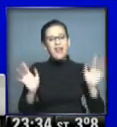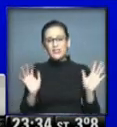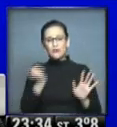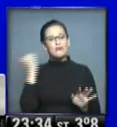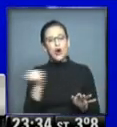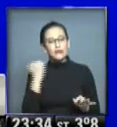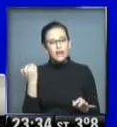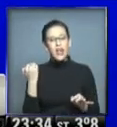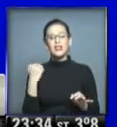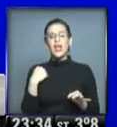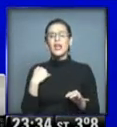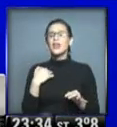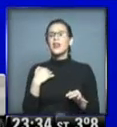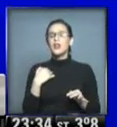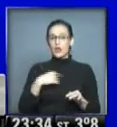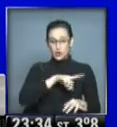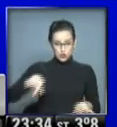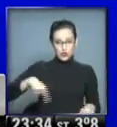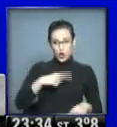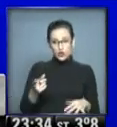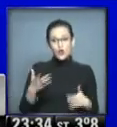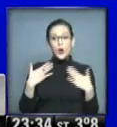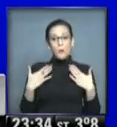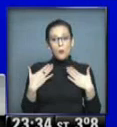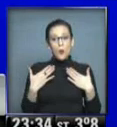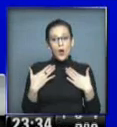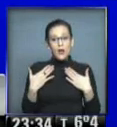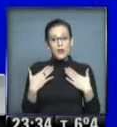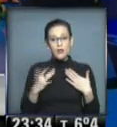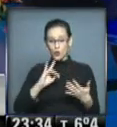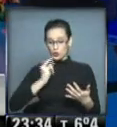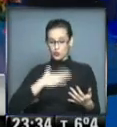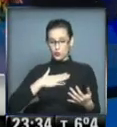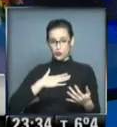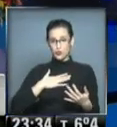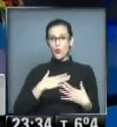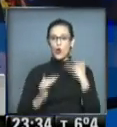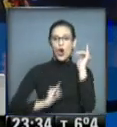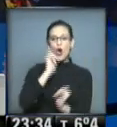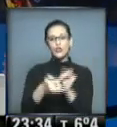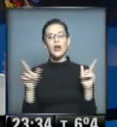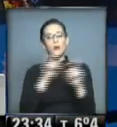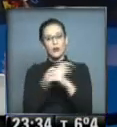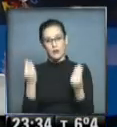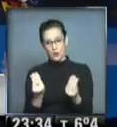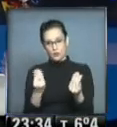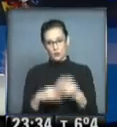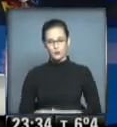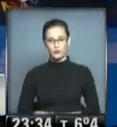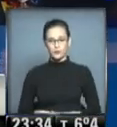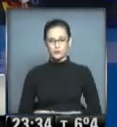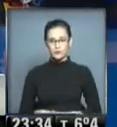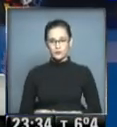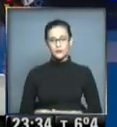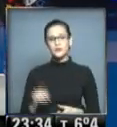es, que nosotros mismos podemos representarnos a nosotros y a nuestras problemáticas, más que nada. Que no viene